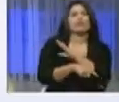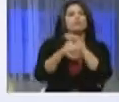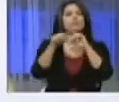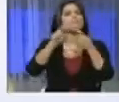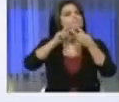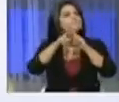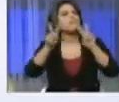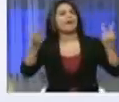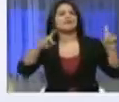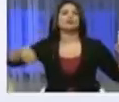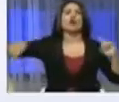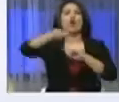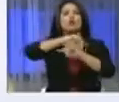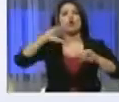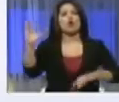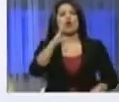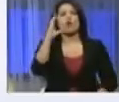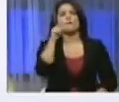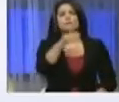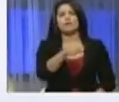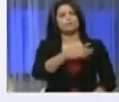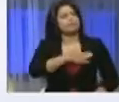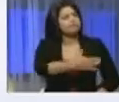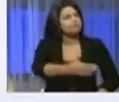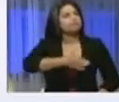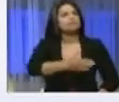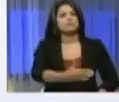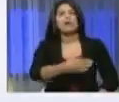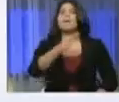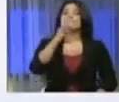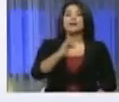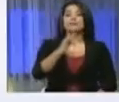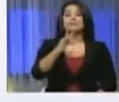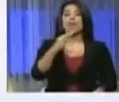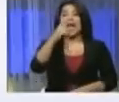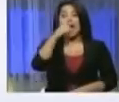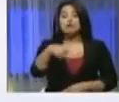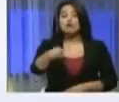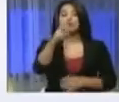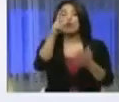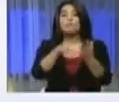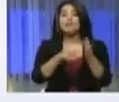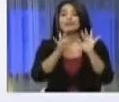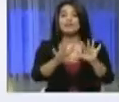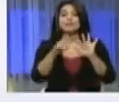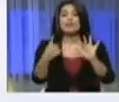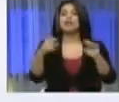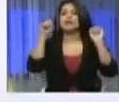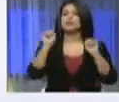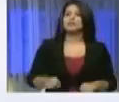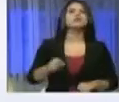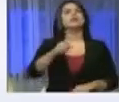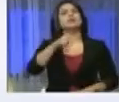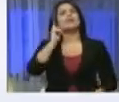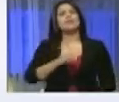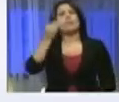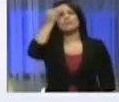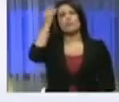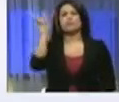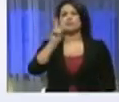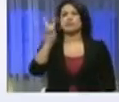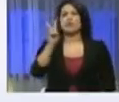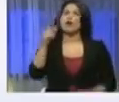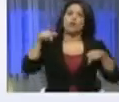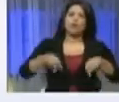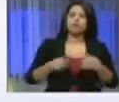paz de Colombia, la paz de Colombia. El año 2016, así lo creemos desde Venezuela, y hoy